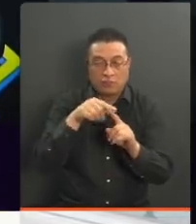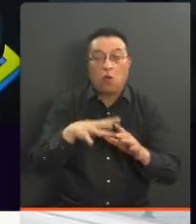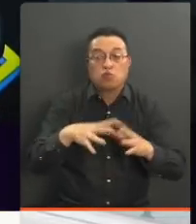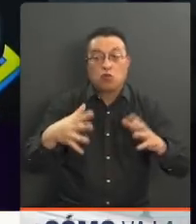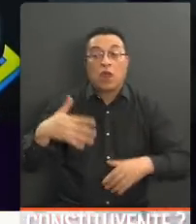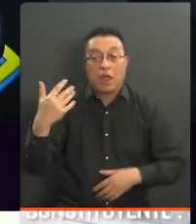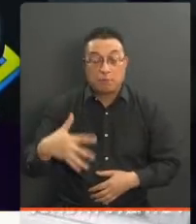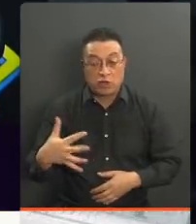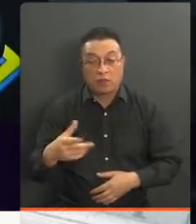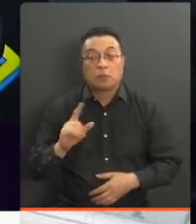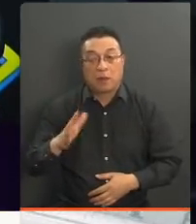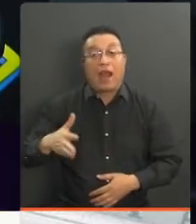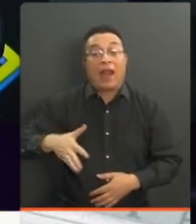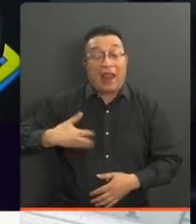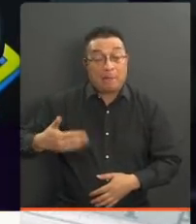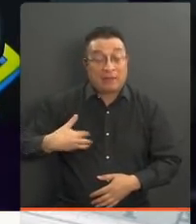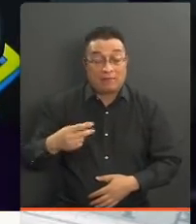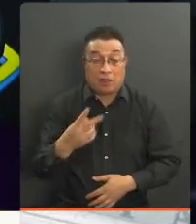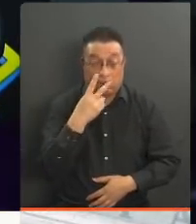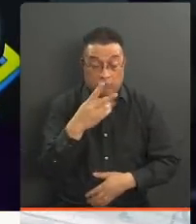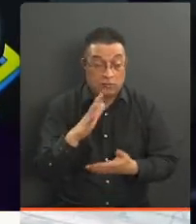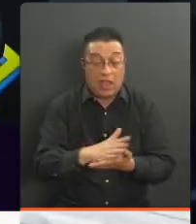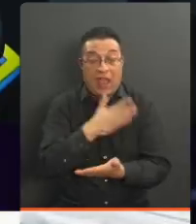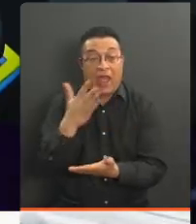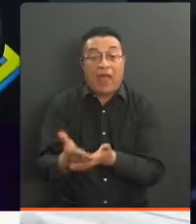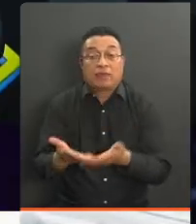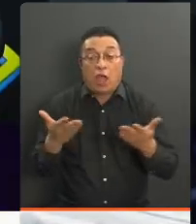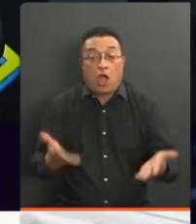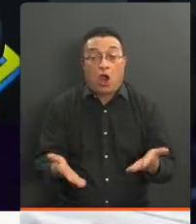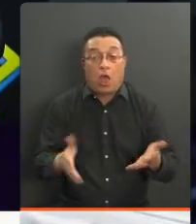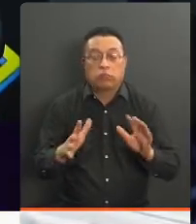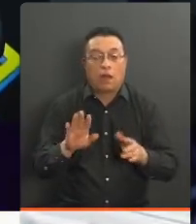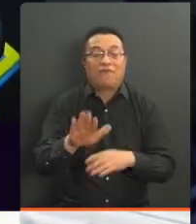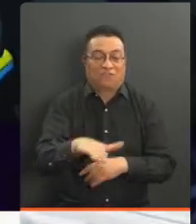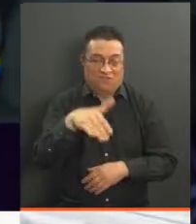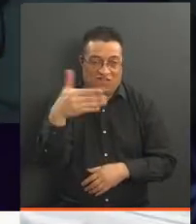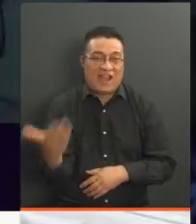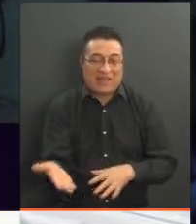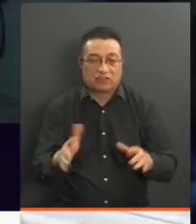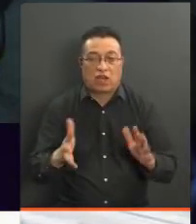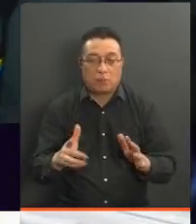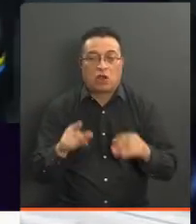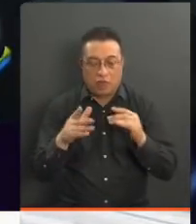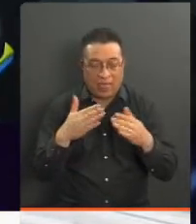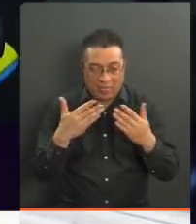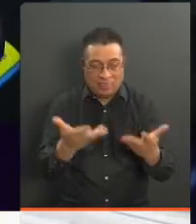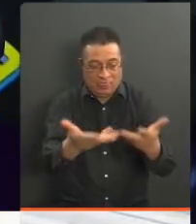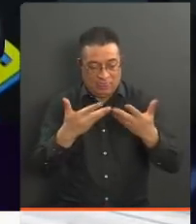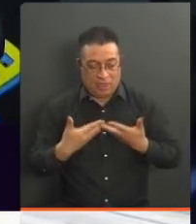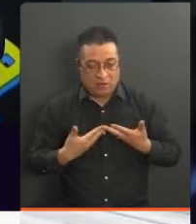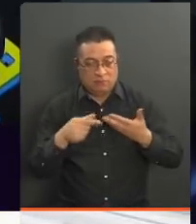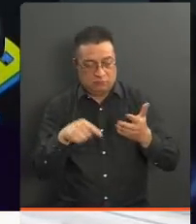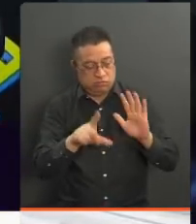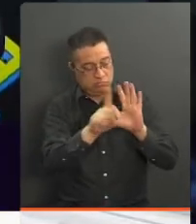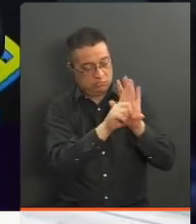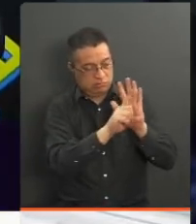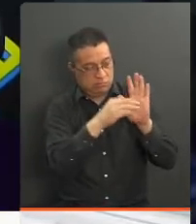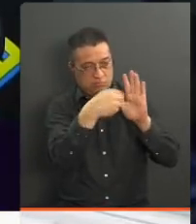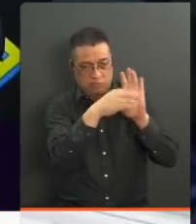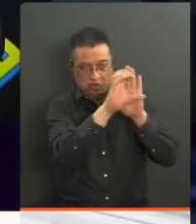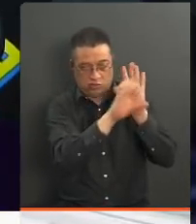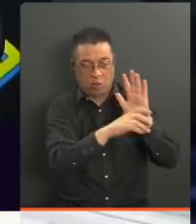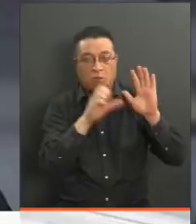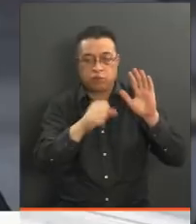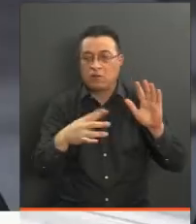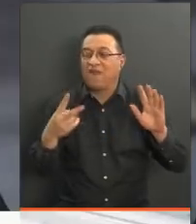yo creo que, lamentablemente, por lo que se ve hasta hoy día, es probable que fracase en ese sentido, que es entregarnos un marco común en el cual podamos vivir